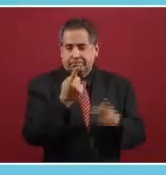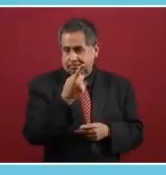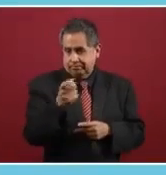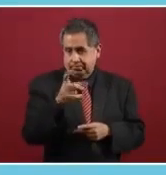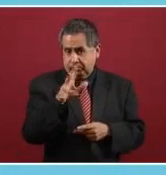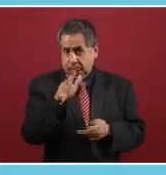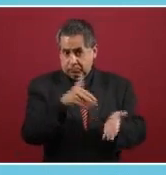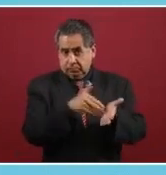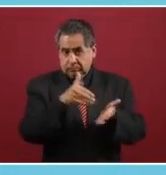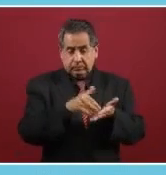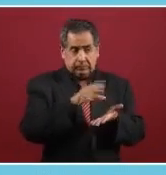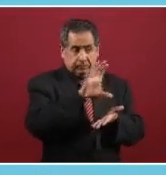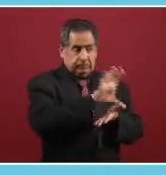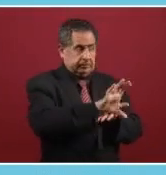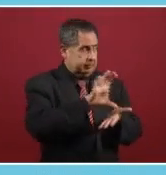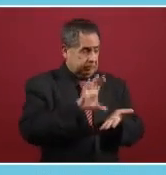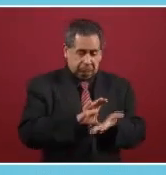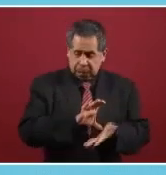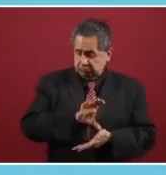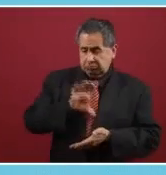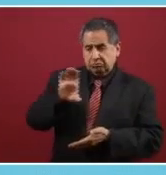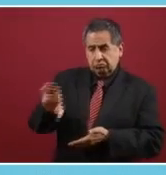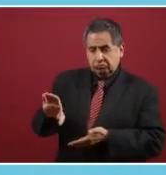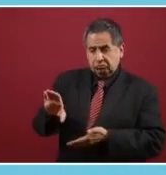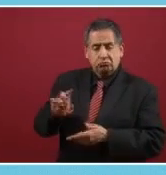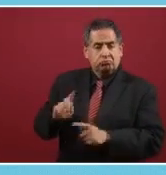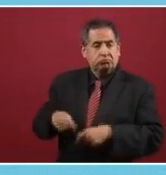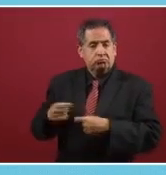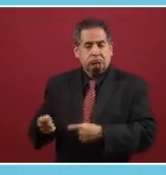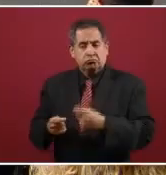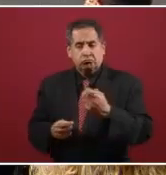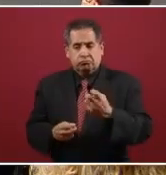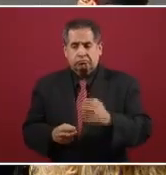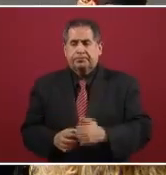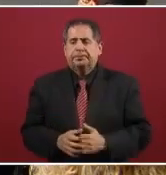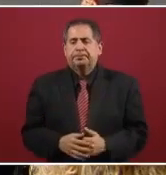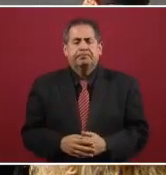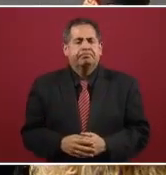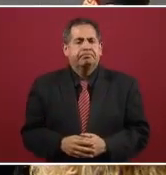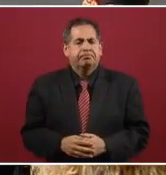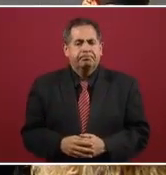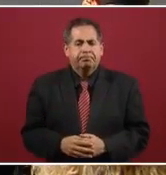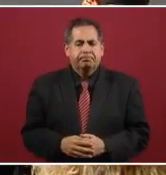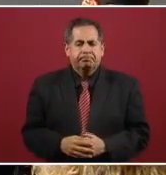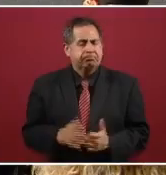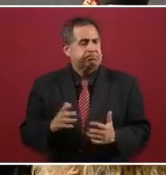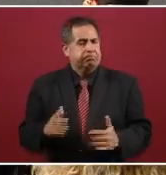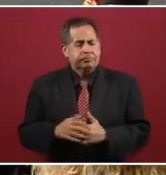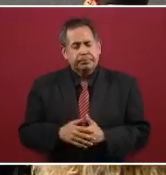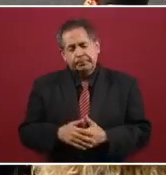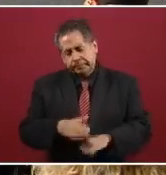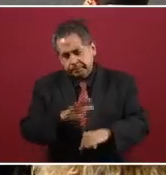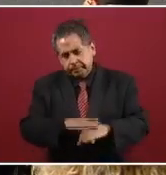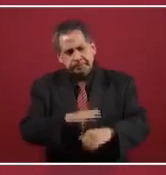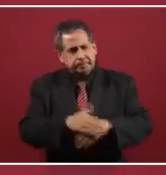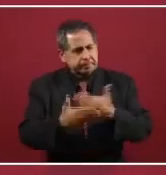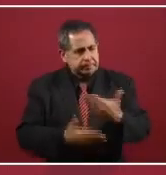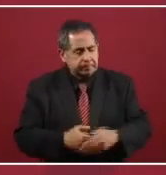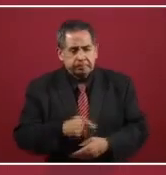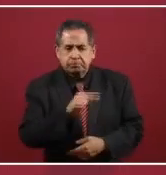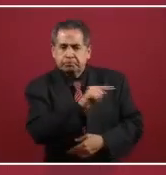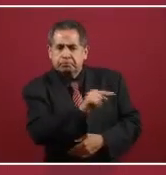obtener por la casa. Entonces, llamo a las